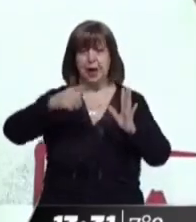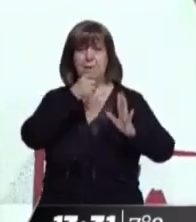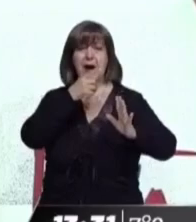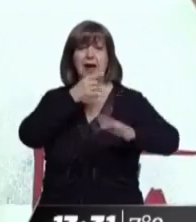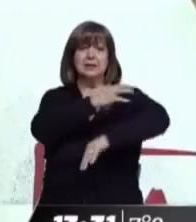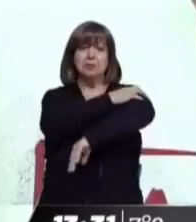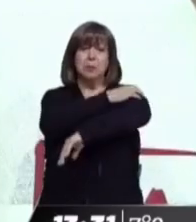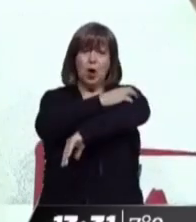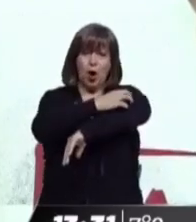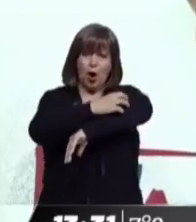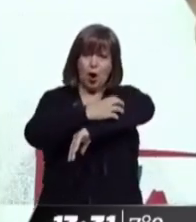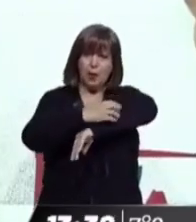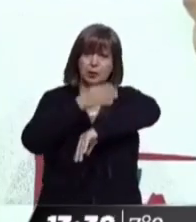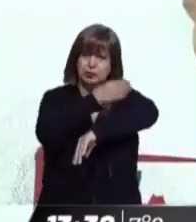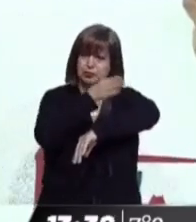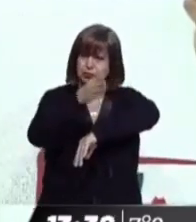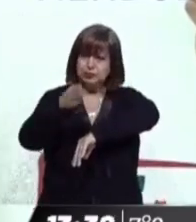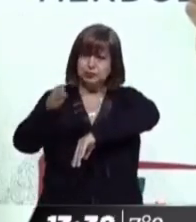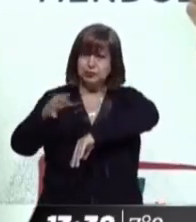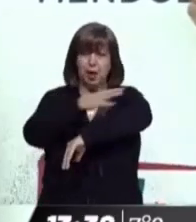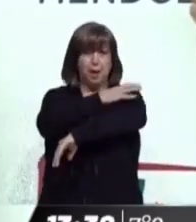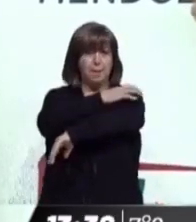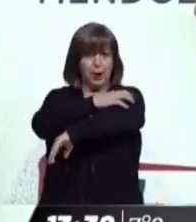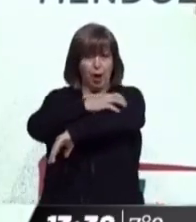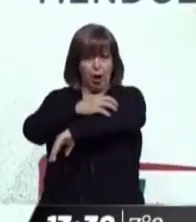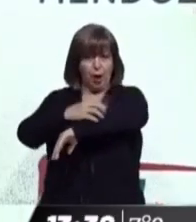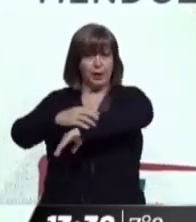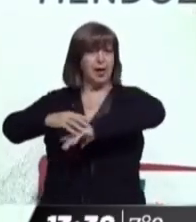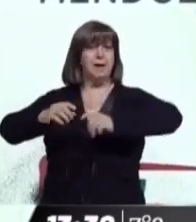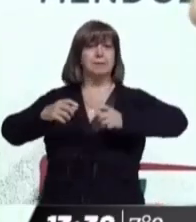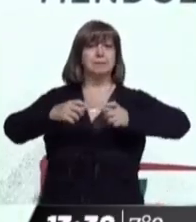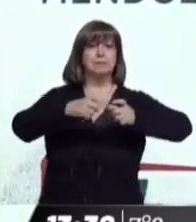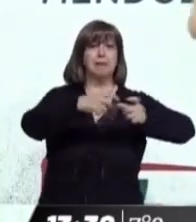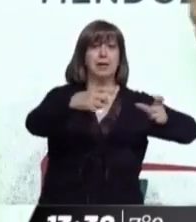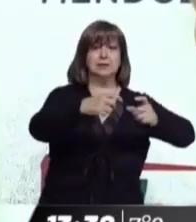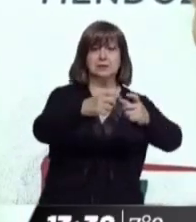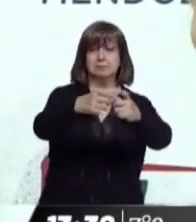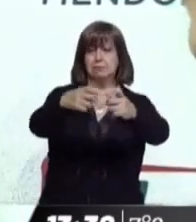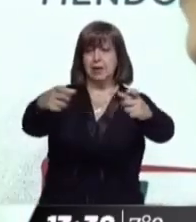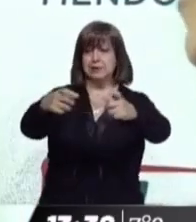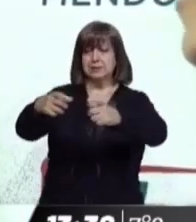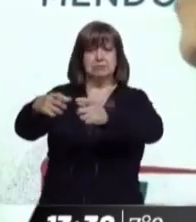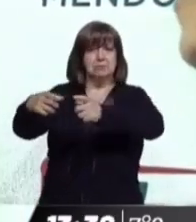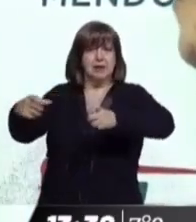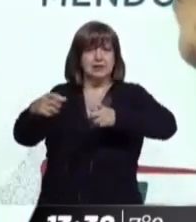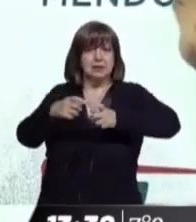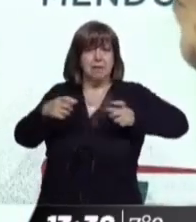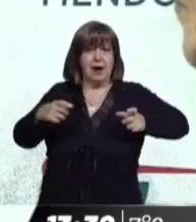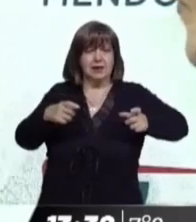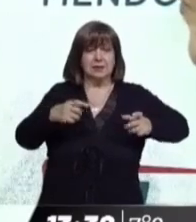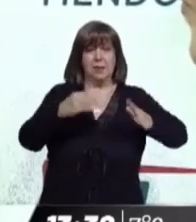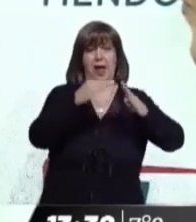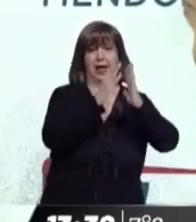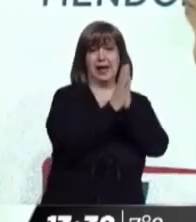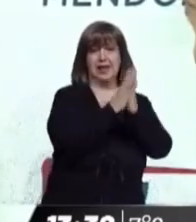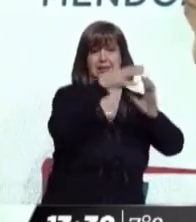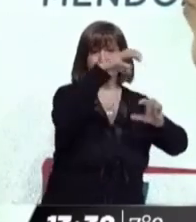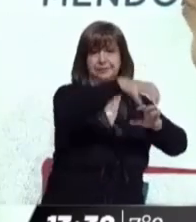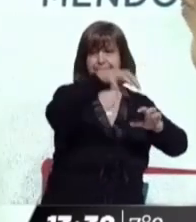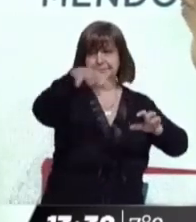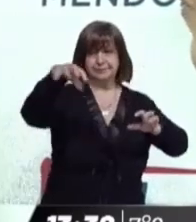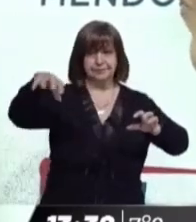compleja de largo arrastre y con un crecimiento puntual que se ha complejizado se ha